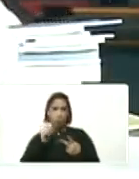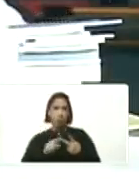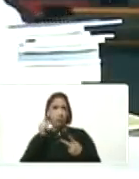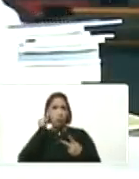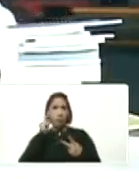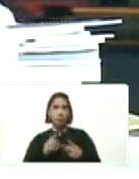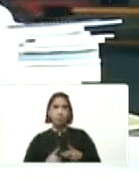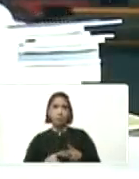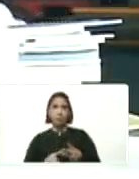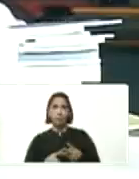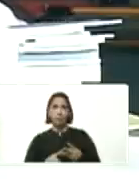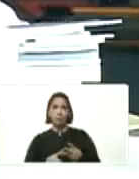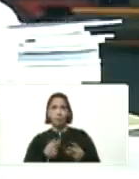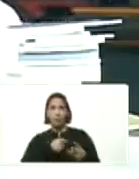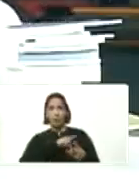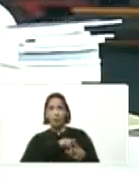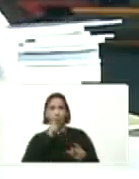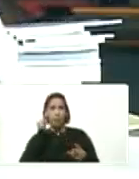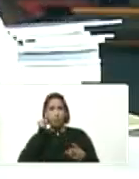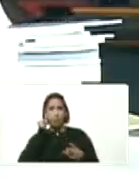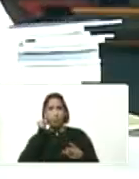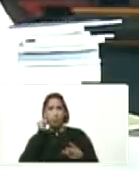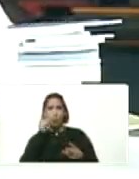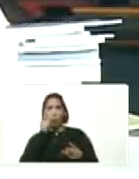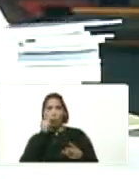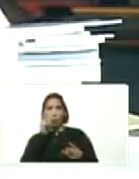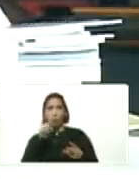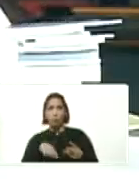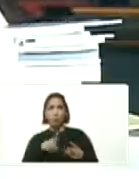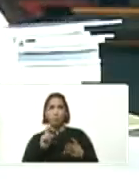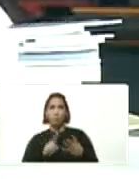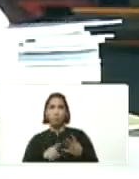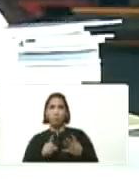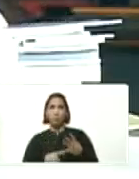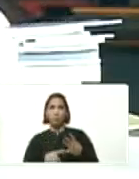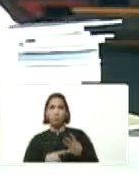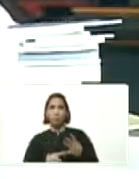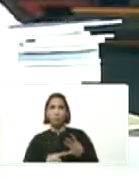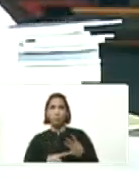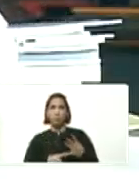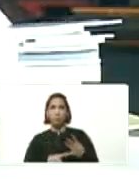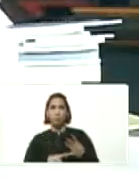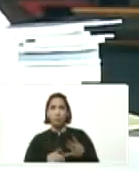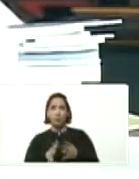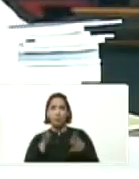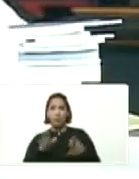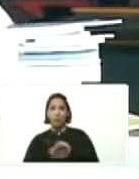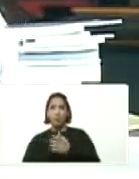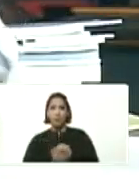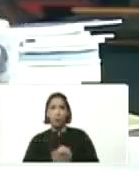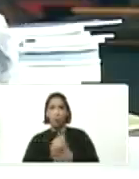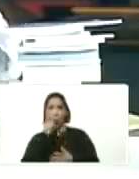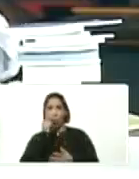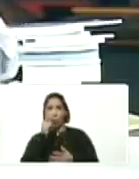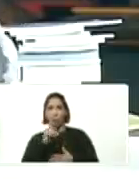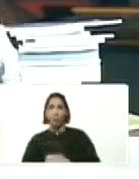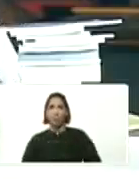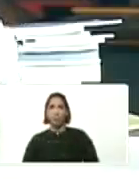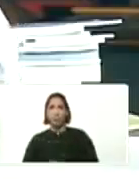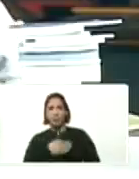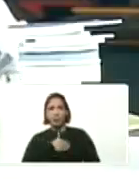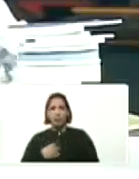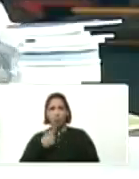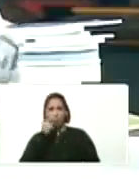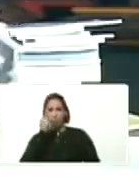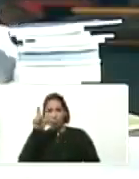Tirado, también de España llega Omar Diallo, editor. Bueno, está nuestro gran amigo Ignacio Ramonet. Yo quiero que Ignacio